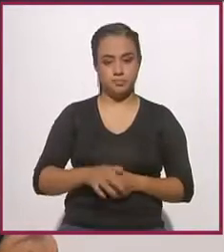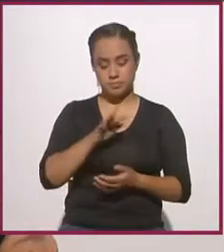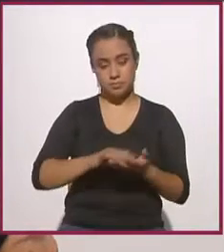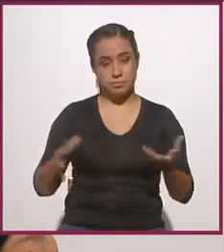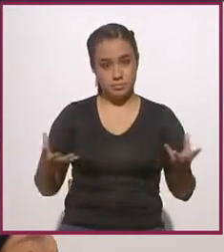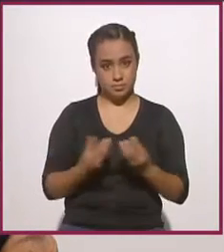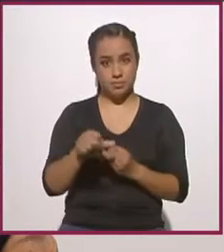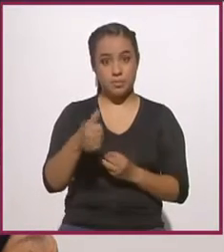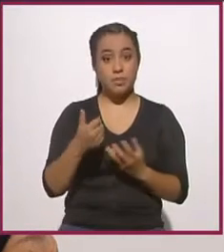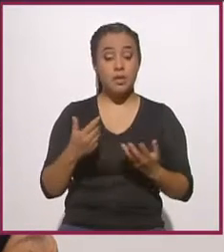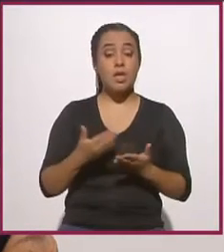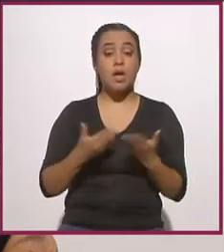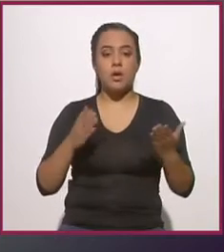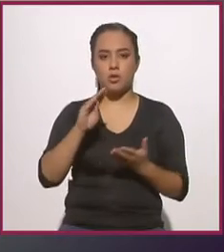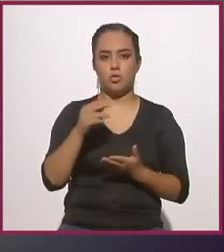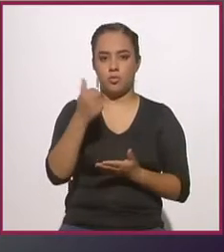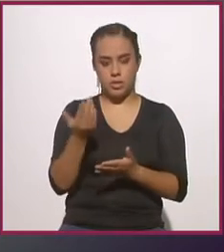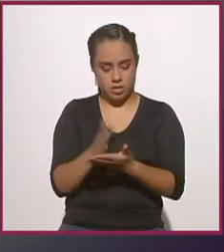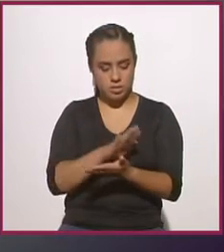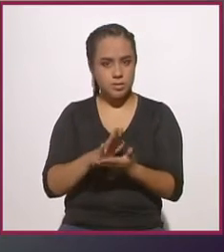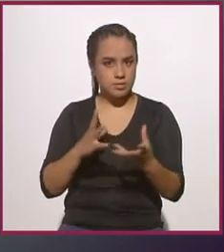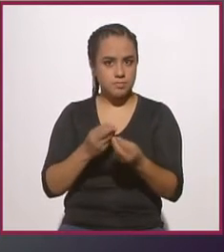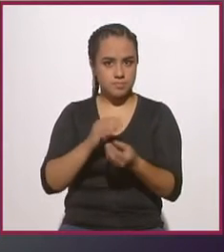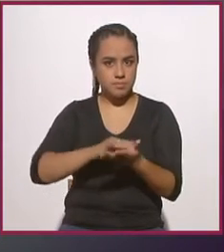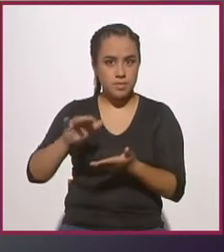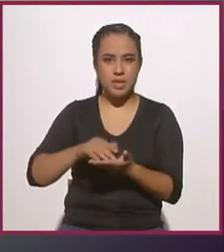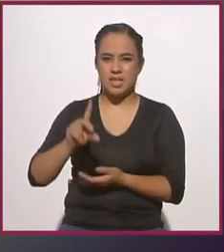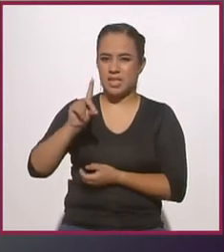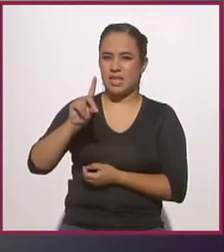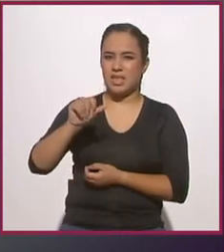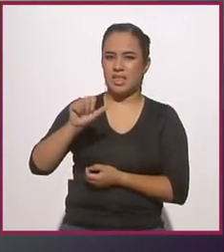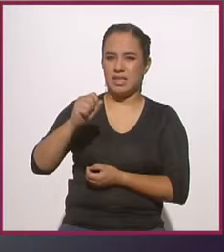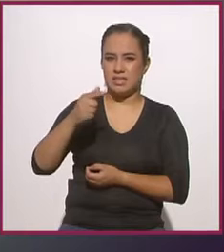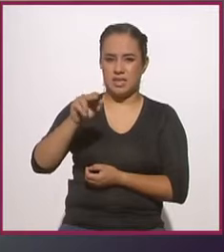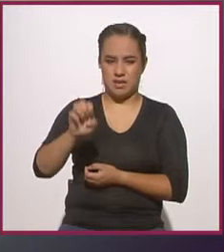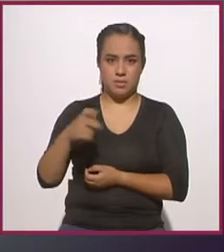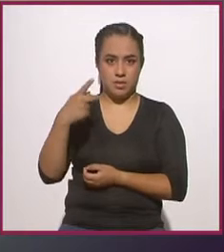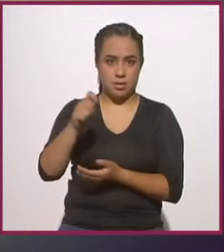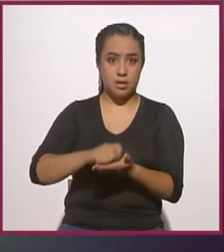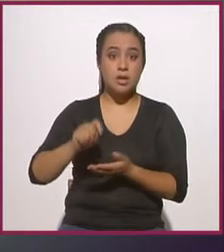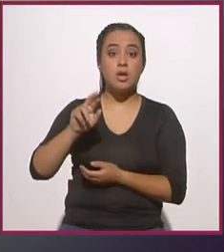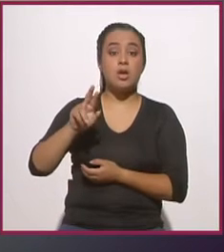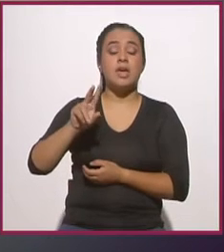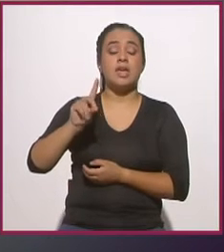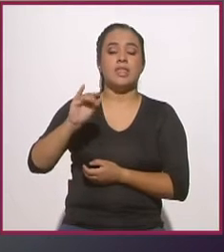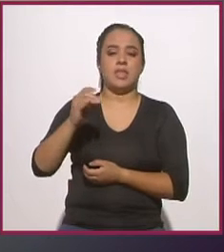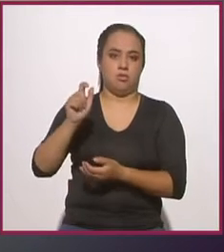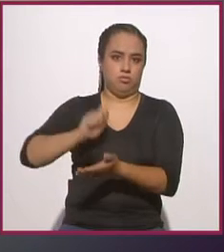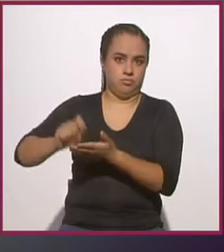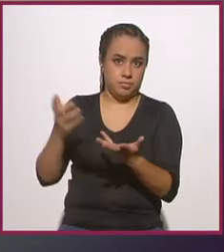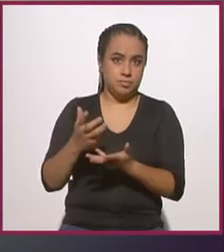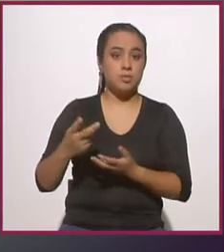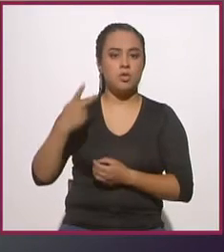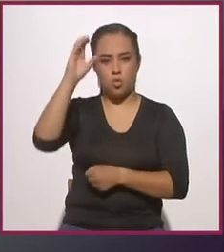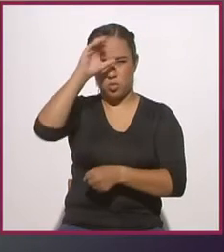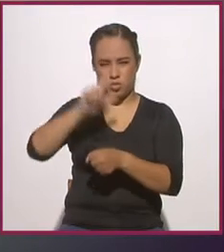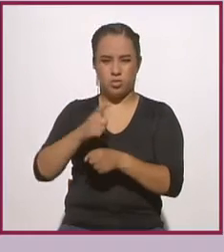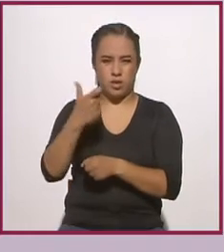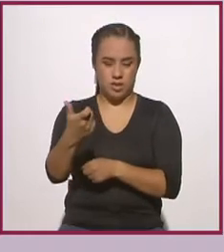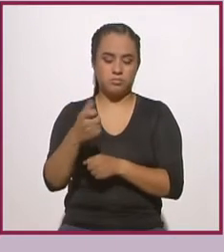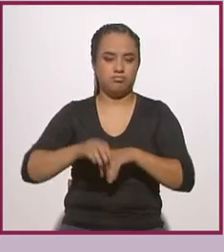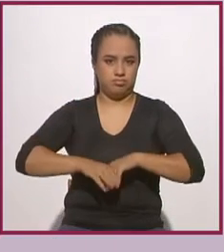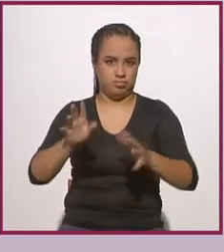Bueno, lo conoce, sumaremos hoy 96 páginas de la novela Desagüe de Diego Rodríguez Landeros, editada por el Fondo de Cultura Económica. Aquí un tuit de